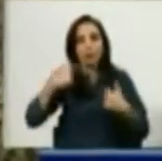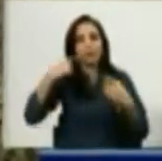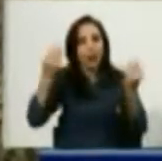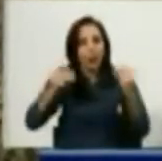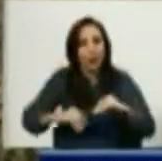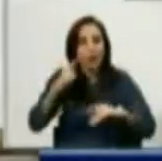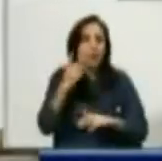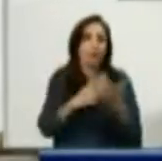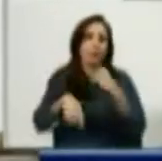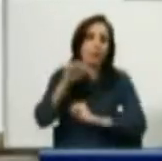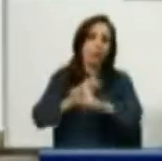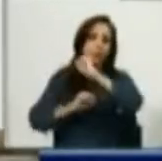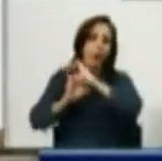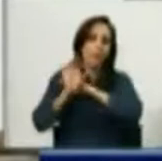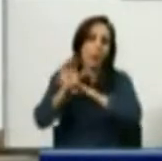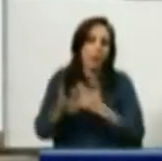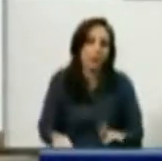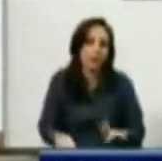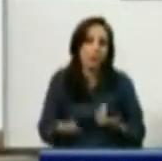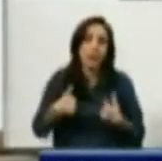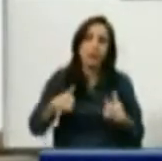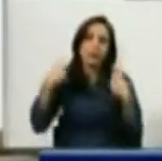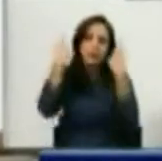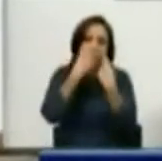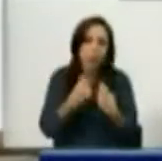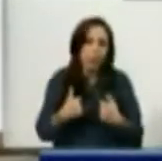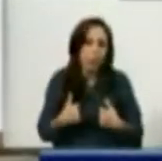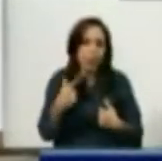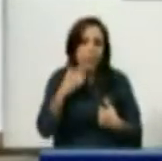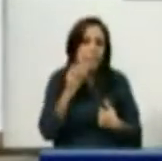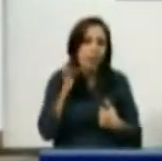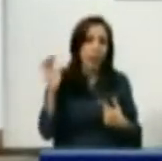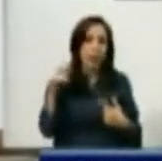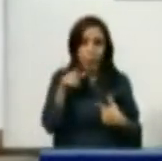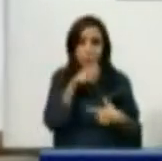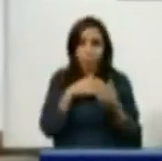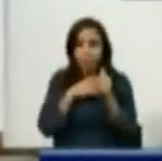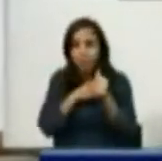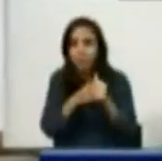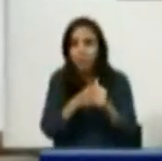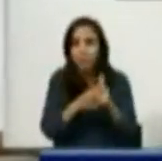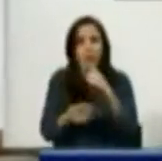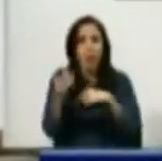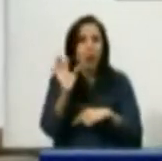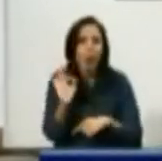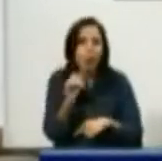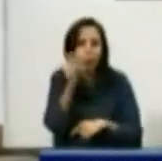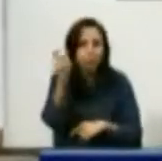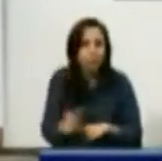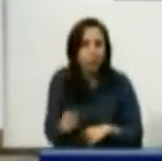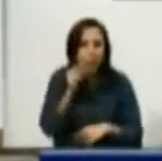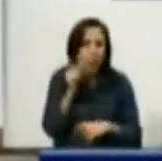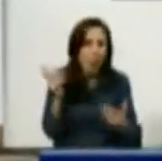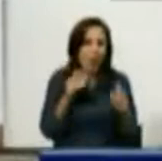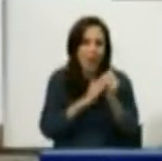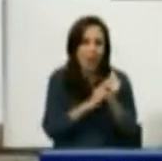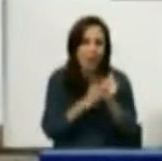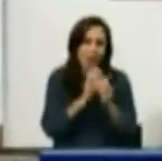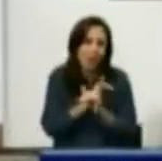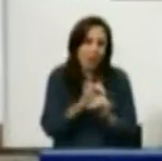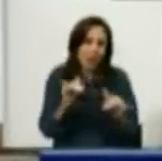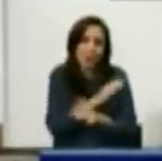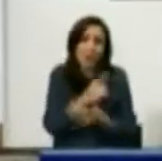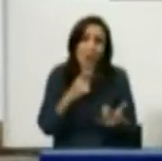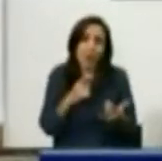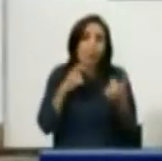si alguien me hubiera preguntado a mí quieres tú el destino de Lorenzo barquero quedaría ya lejos en el cajón